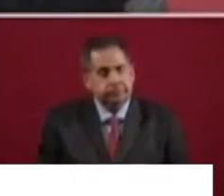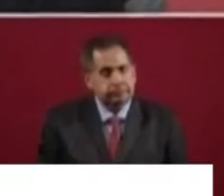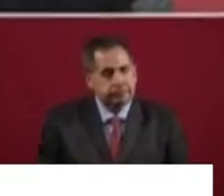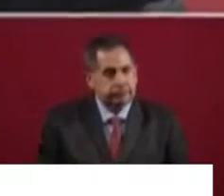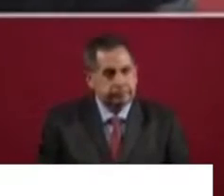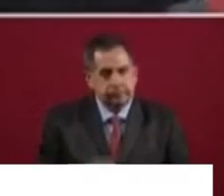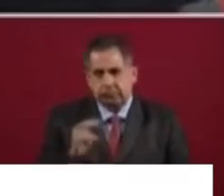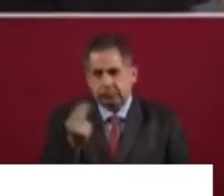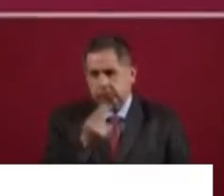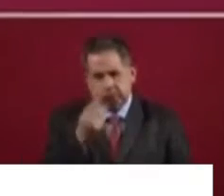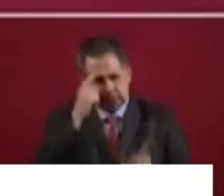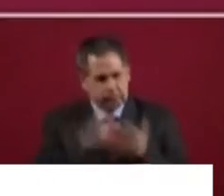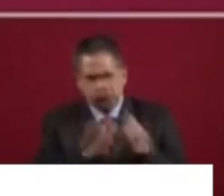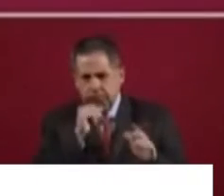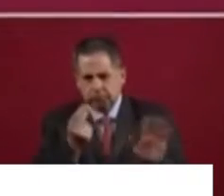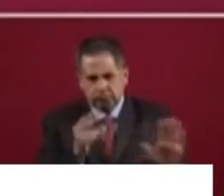necesitamos